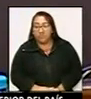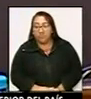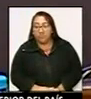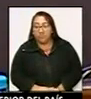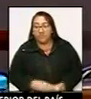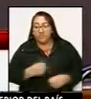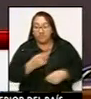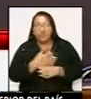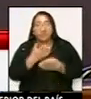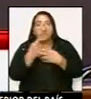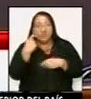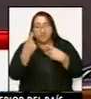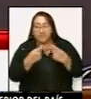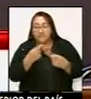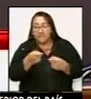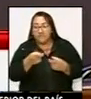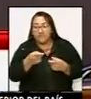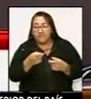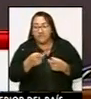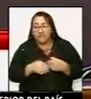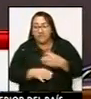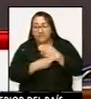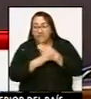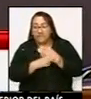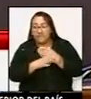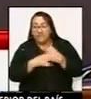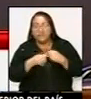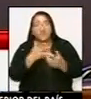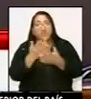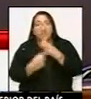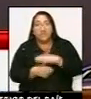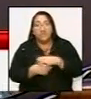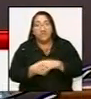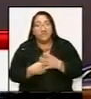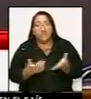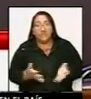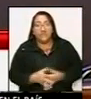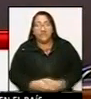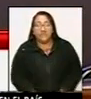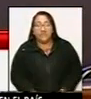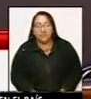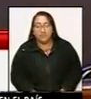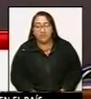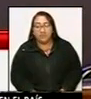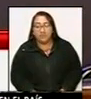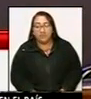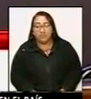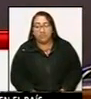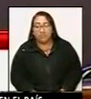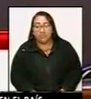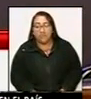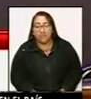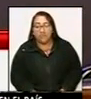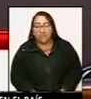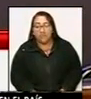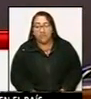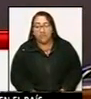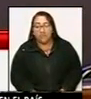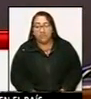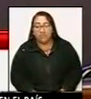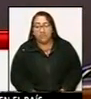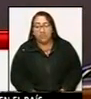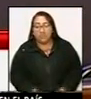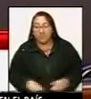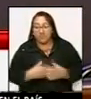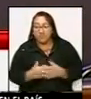la delincuencia, están defendiendo, sigue la corrupción, vivito y coleando. Un monstruo gigante que no podemos avanzar.